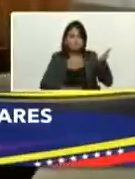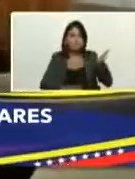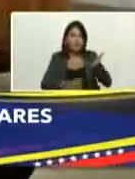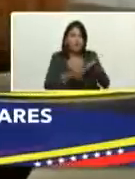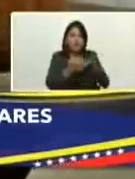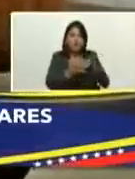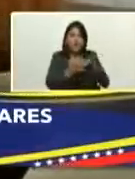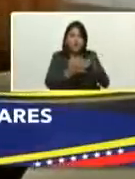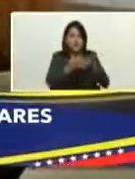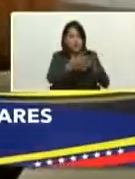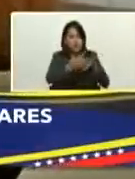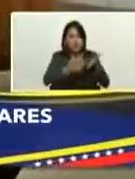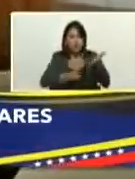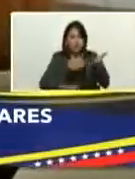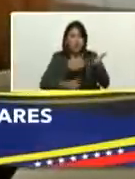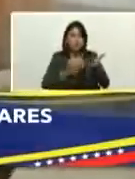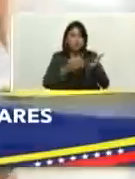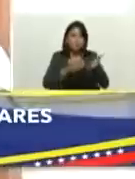la señora